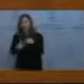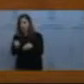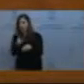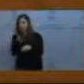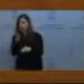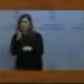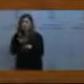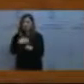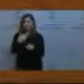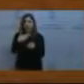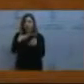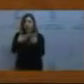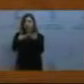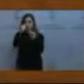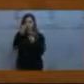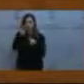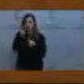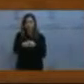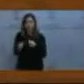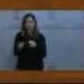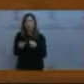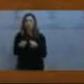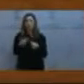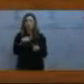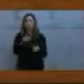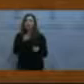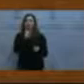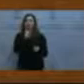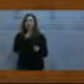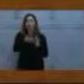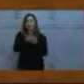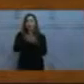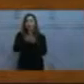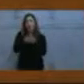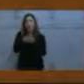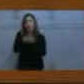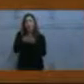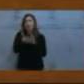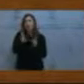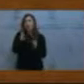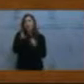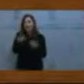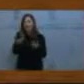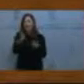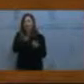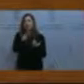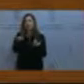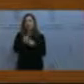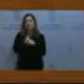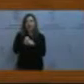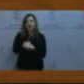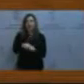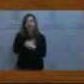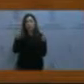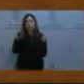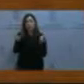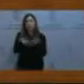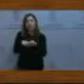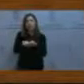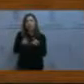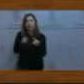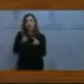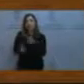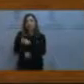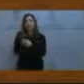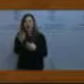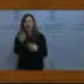llegar. Hablaba también de la recuperación de los derechos de los empleados públicos, la creación de nuevas plazas, reforzar la política de vivienda. Hombre, aquí